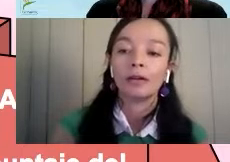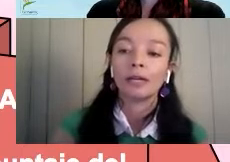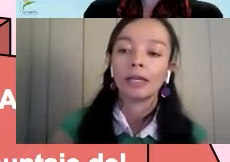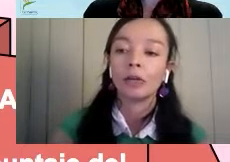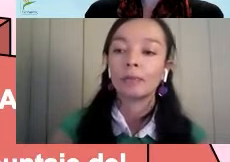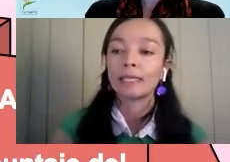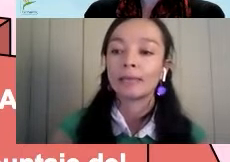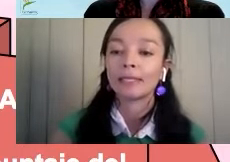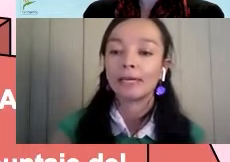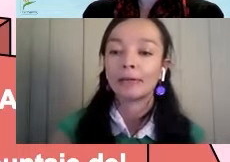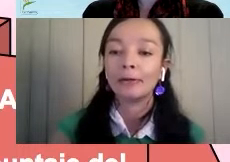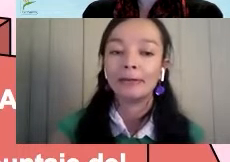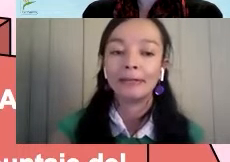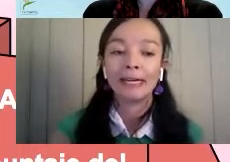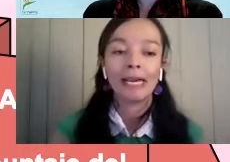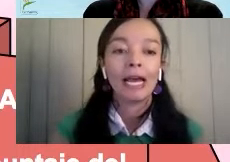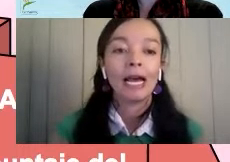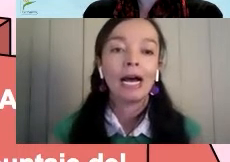No me está pasando.